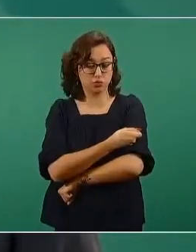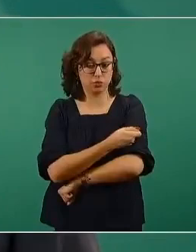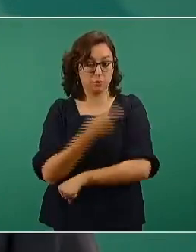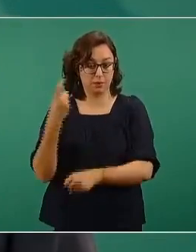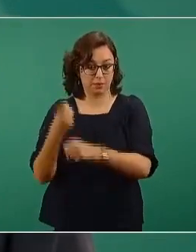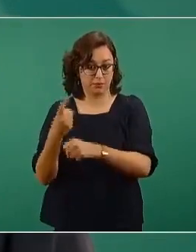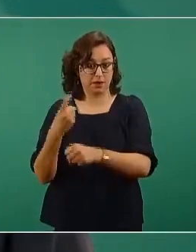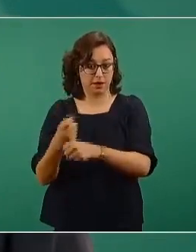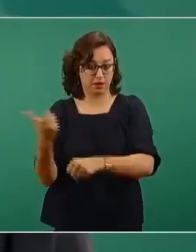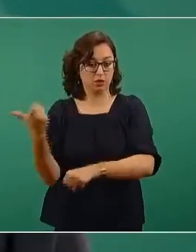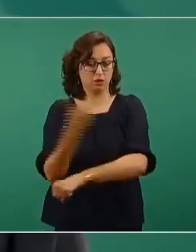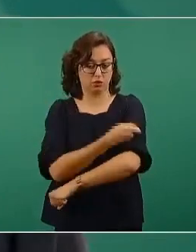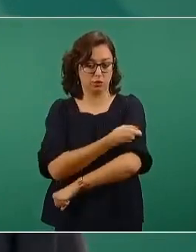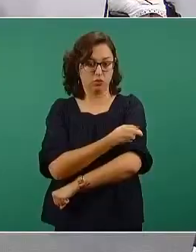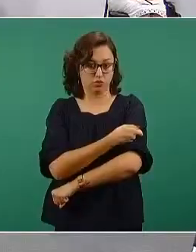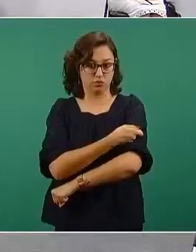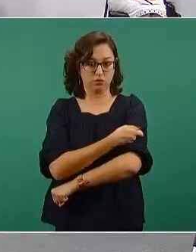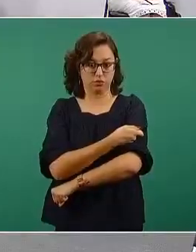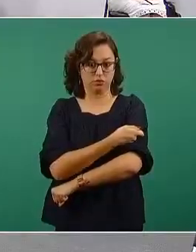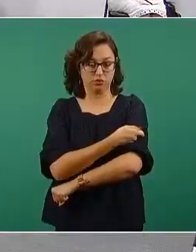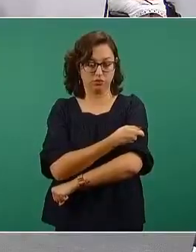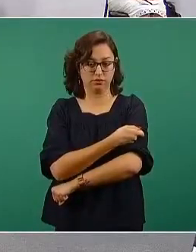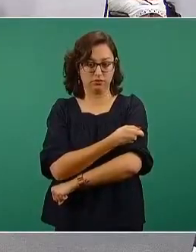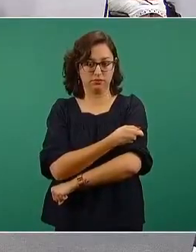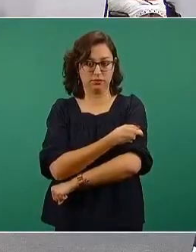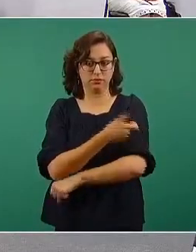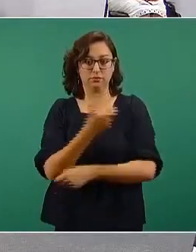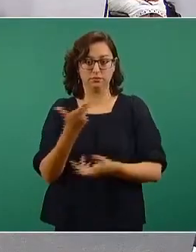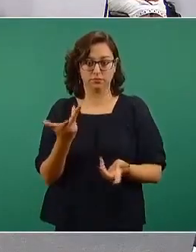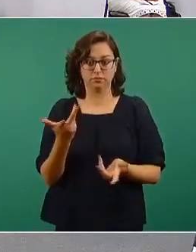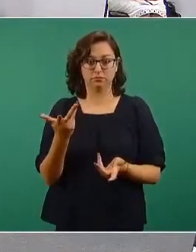dosis en un porcentaje